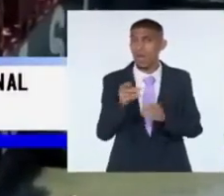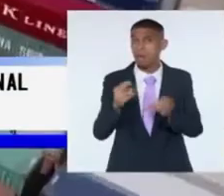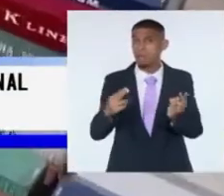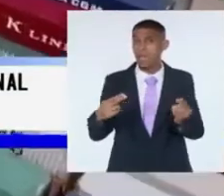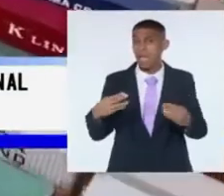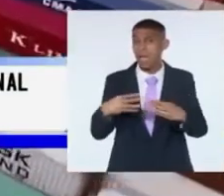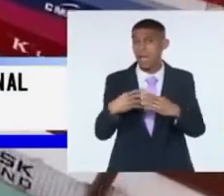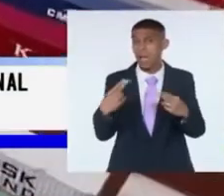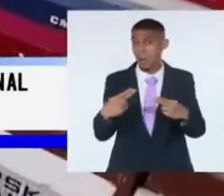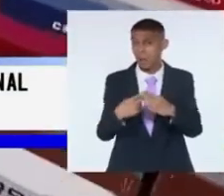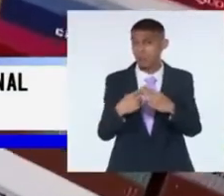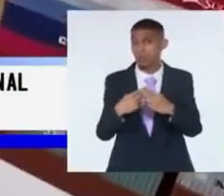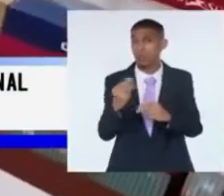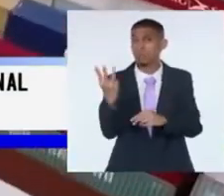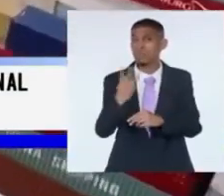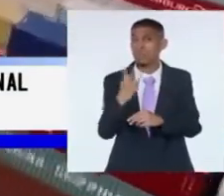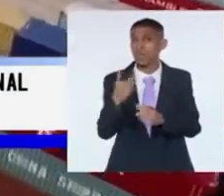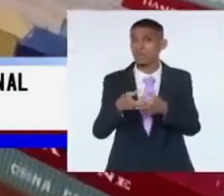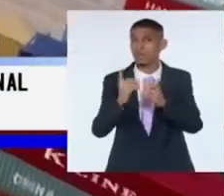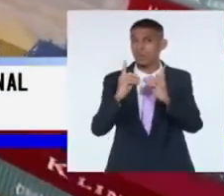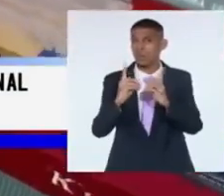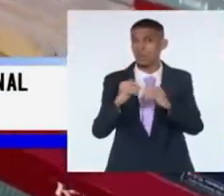tres foros de alto nivel sobre la interconexión el llamado